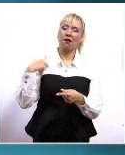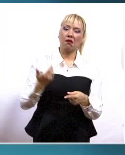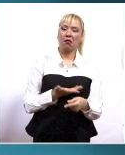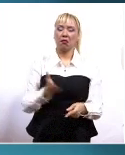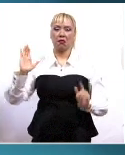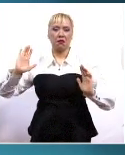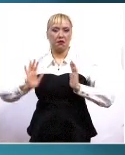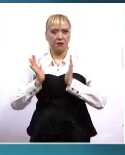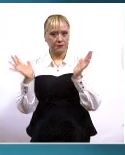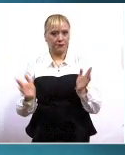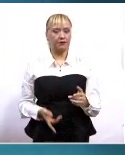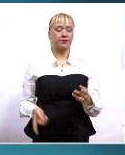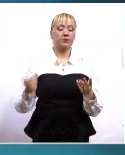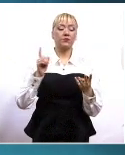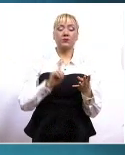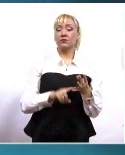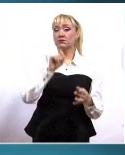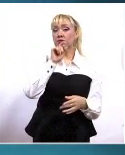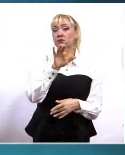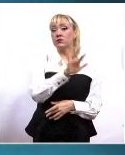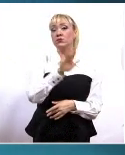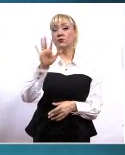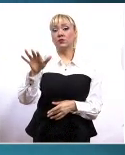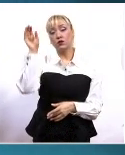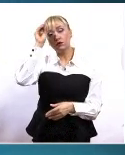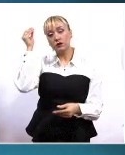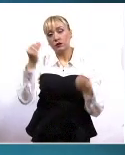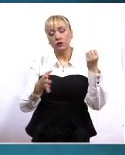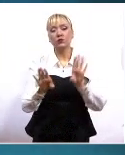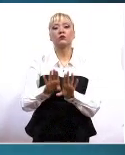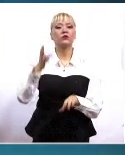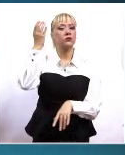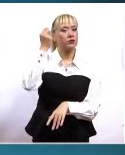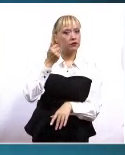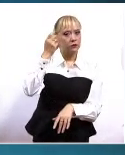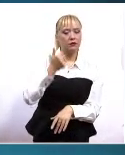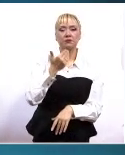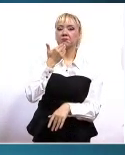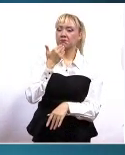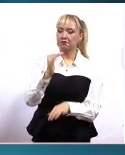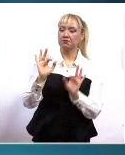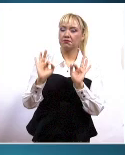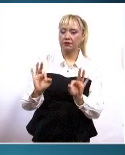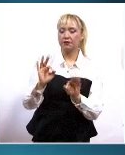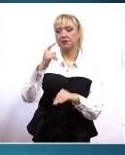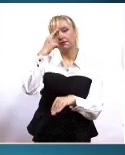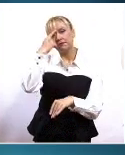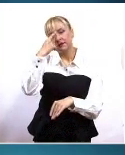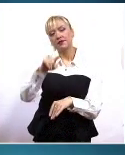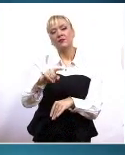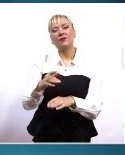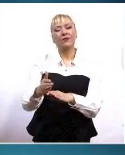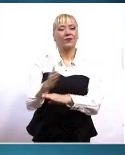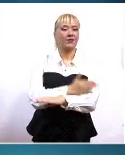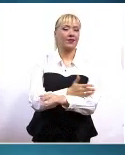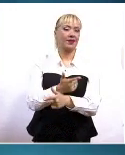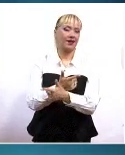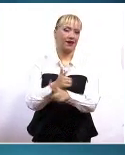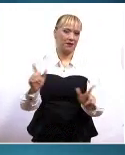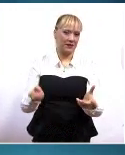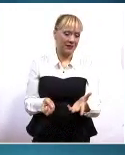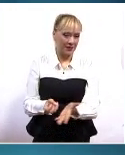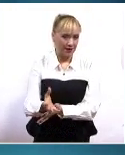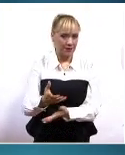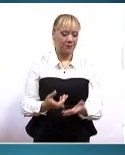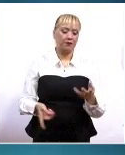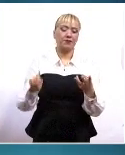publican 55 criterios sobre alimentos provisionales, buena conducta y beneficios preliberacionales y el delito de violación,